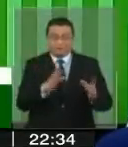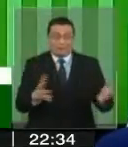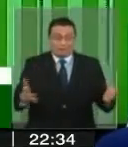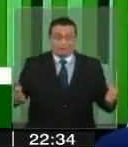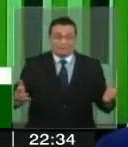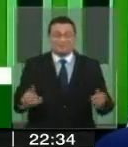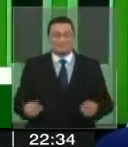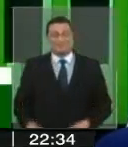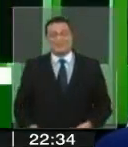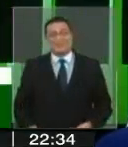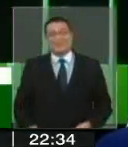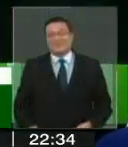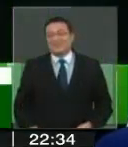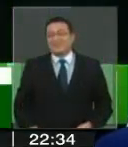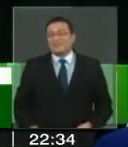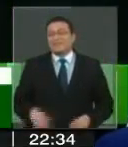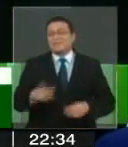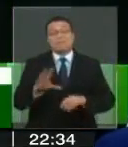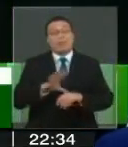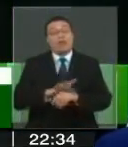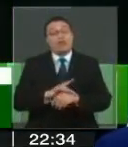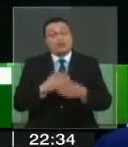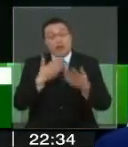Correcto. Doctora,